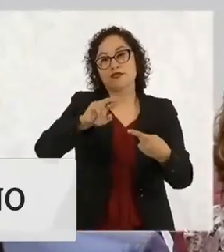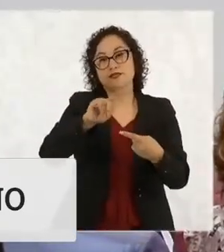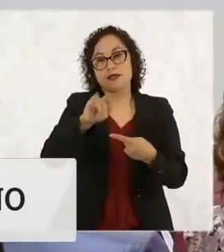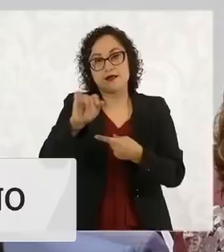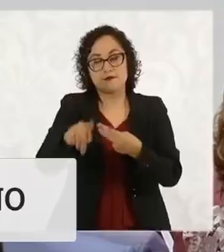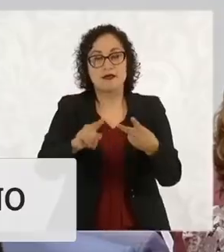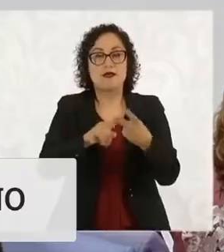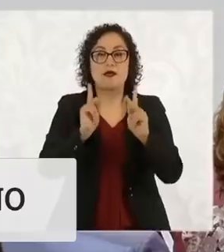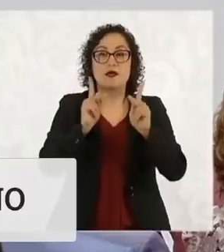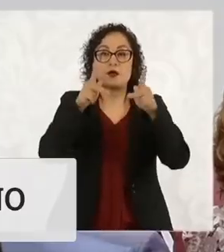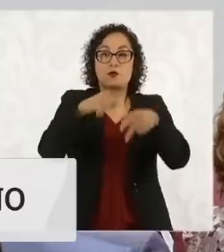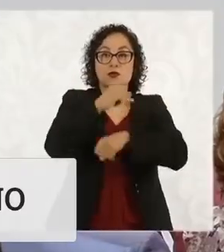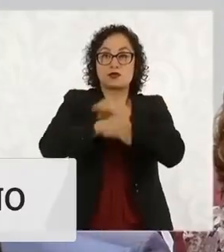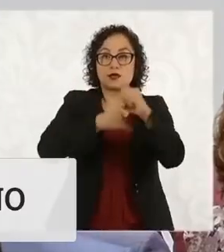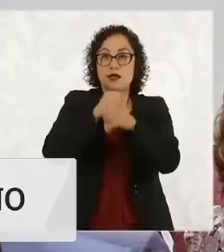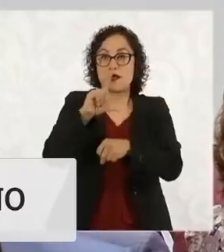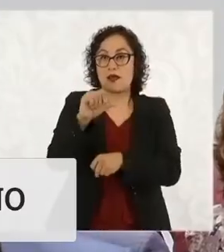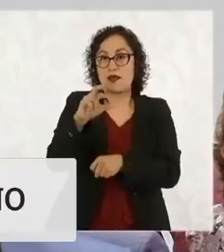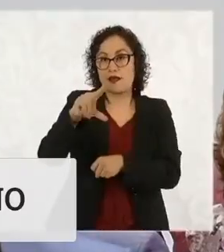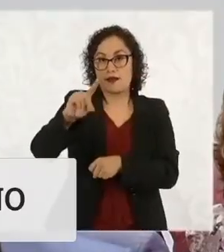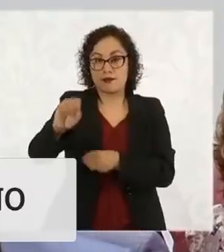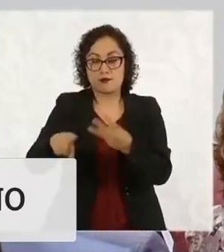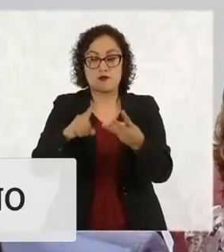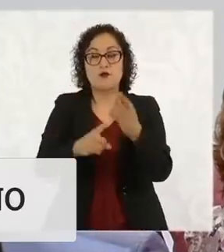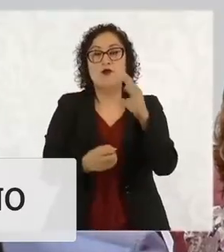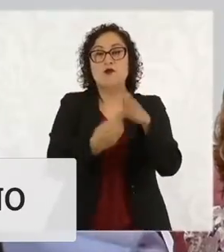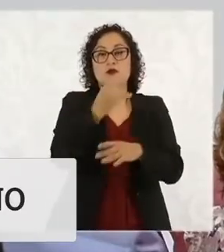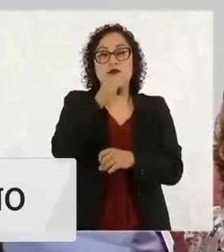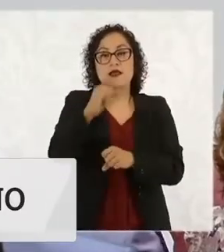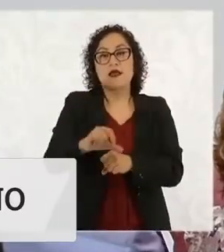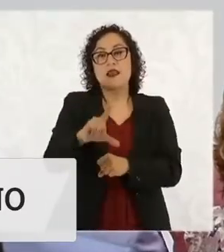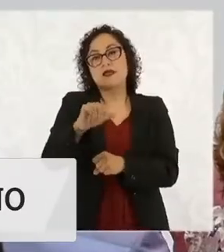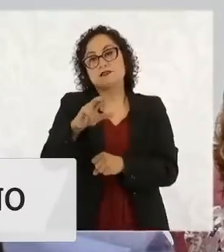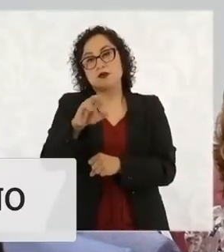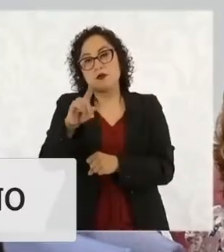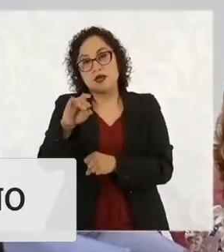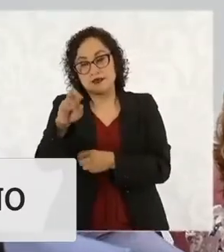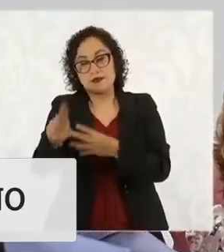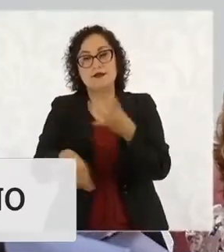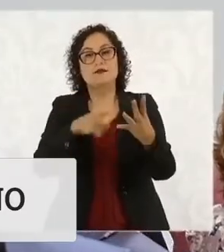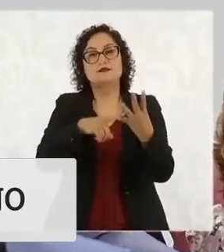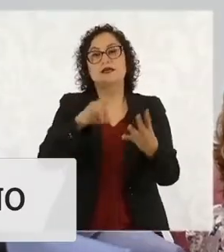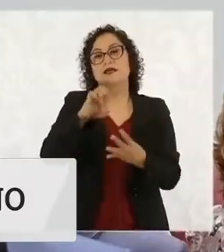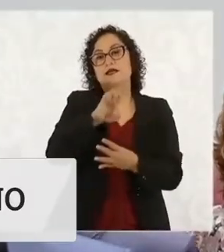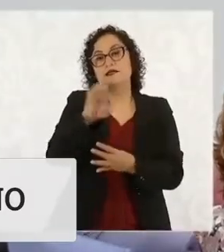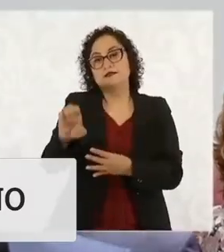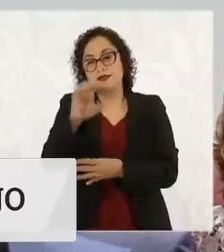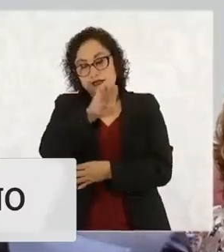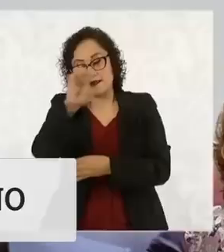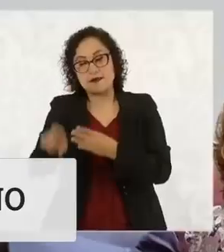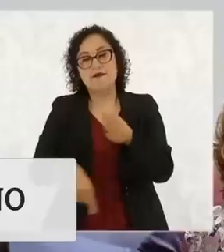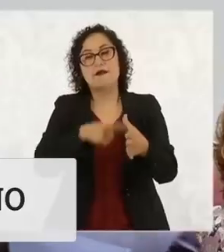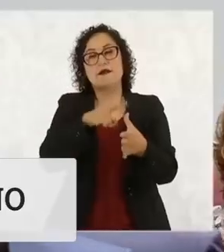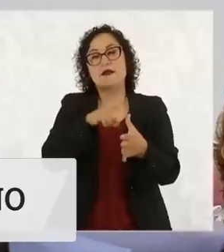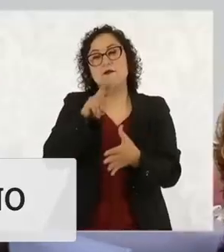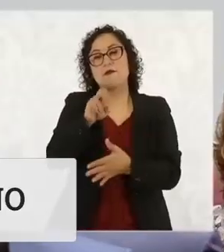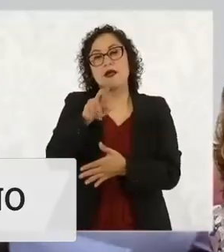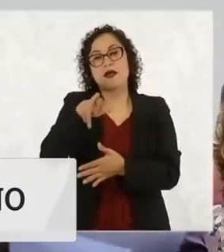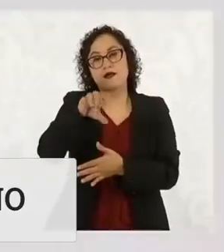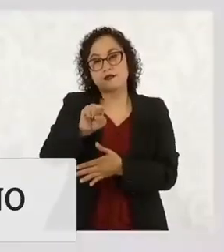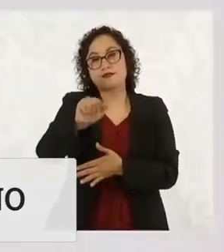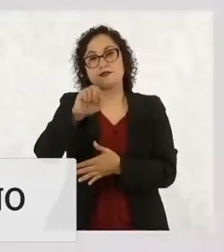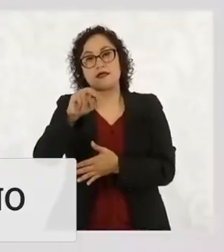Córdoba-Orizaba, Puente Internacional Laredo, Nueva Italia, Lázaro Cárdenas, Ensenada, Tijuana, Las Varas, San